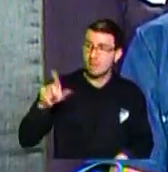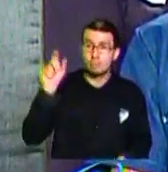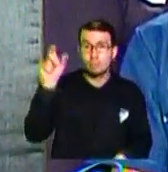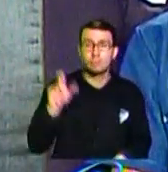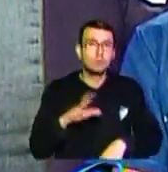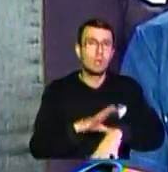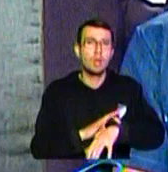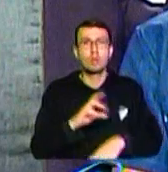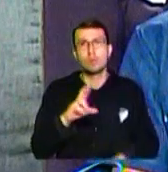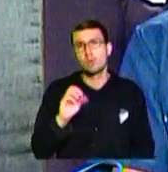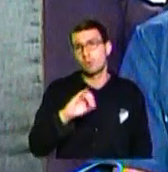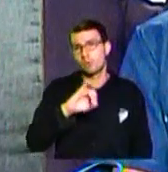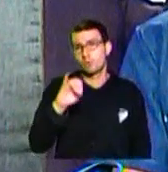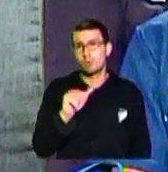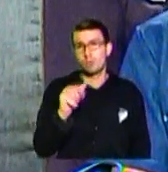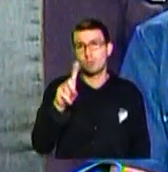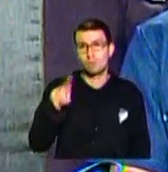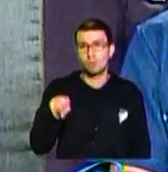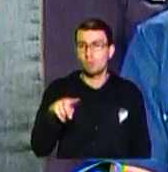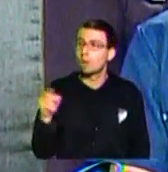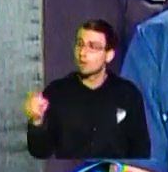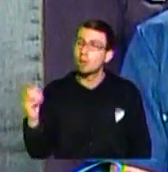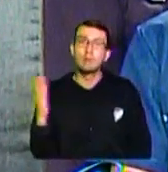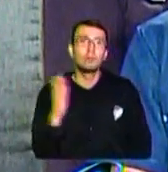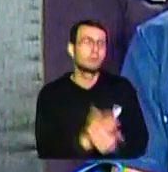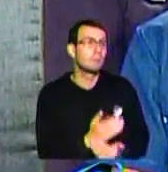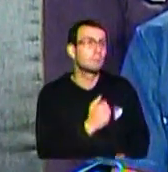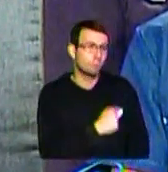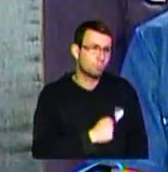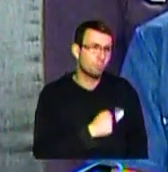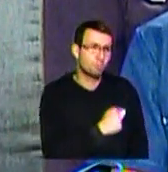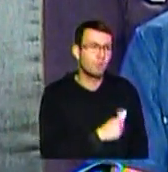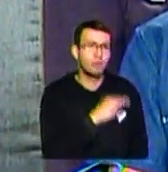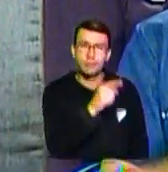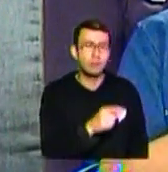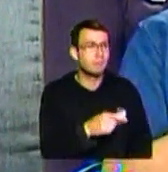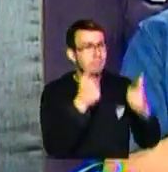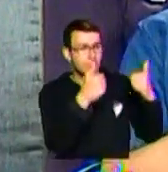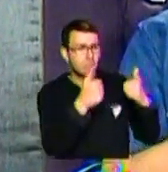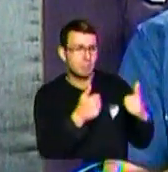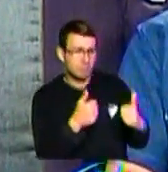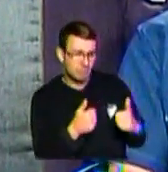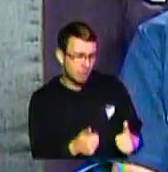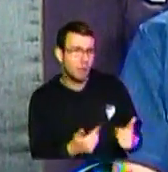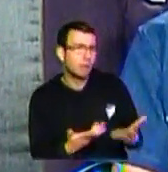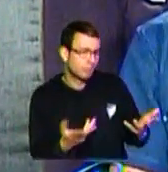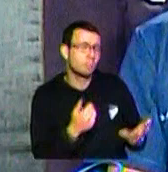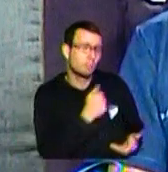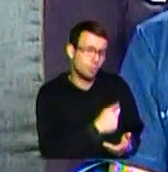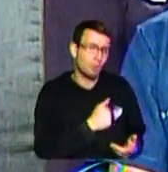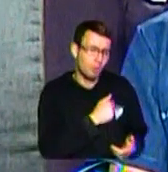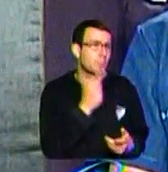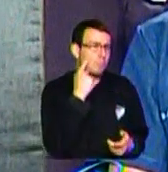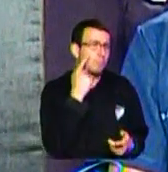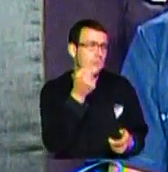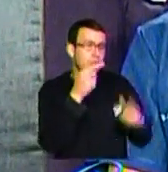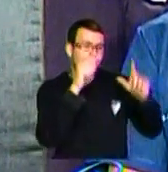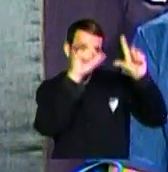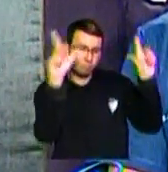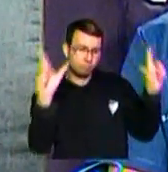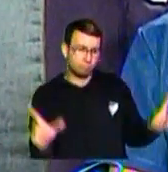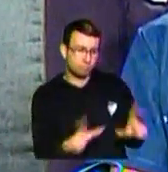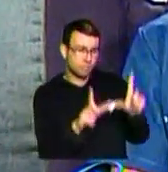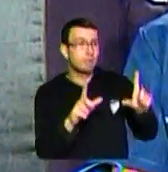y llegan para que les hagamos sus diagnósticos, para que les descartemos, para que les generemos tranquilidad.